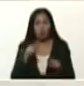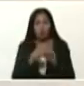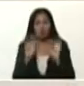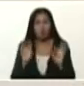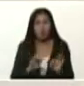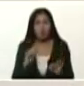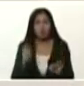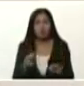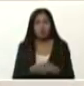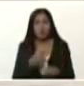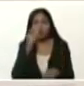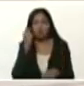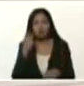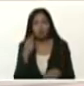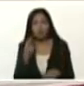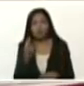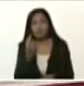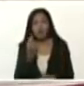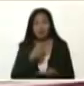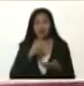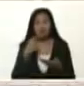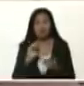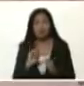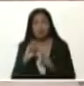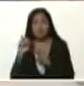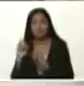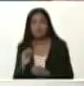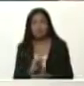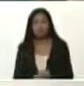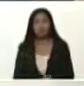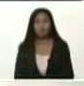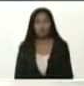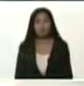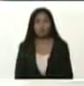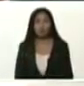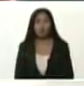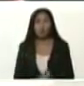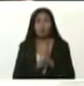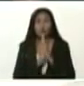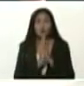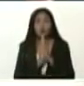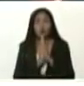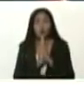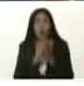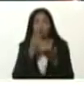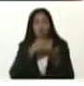a las gobernadoras, falta la firma de ustedes. Por favor.